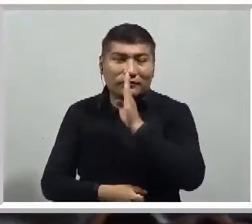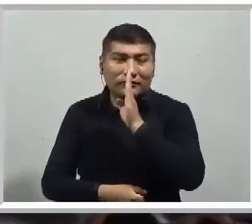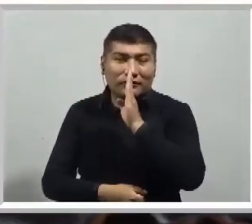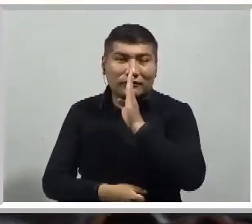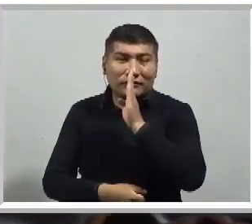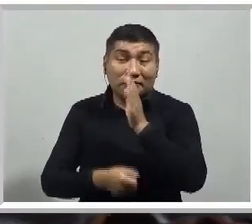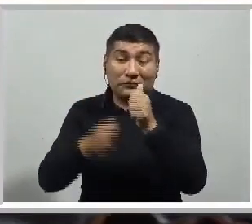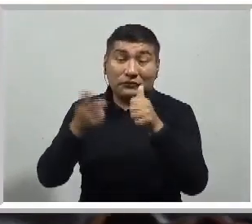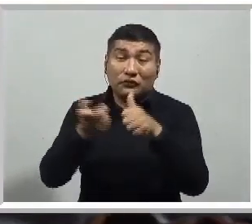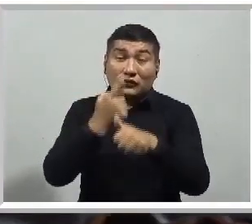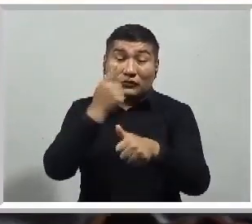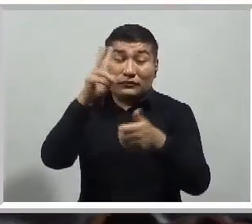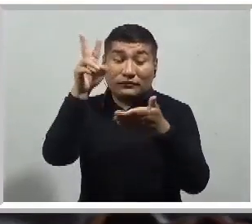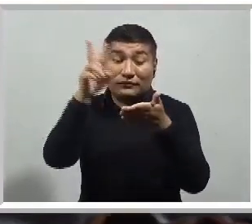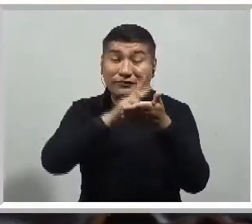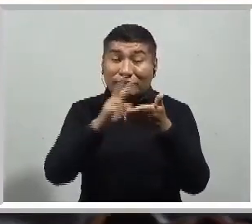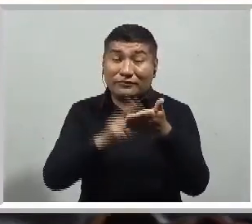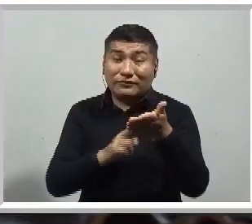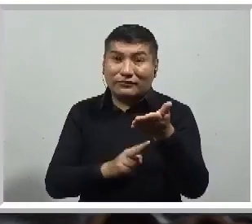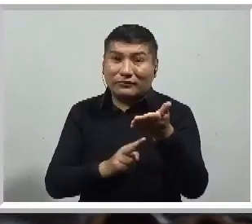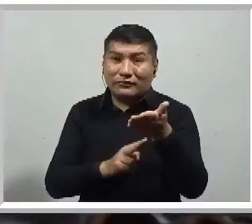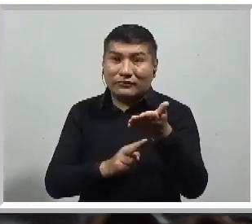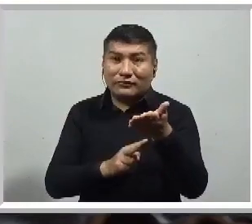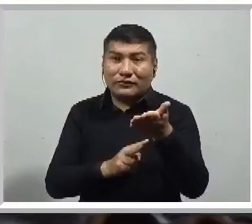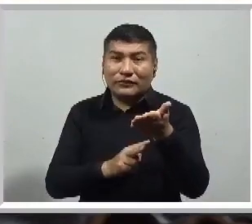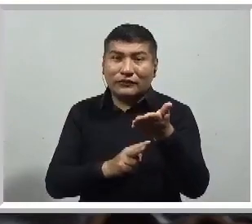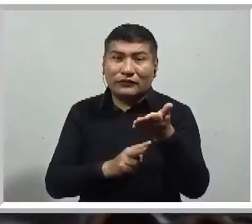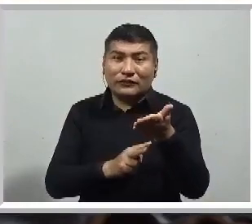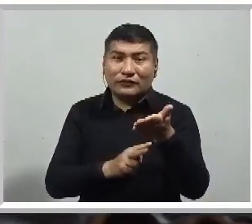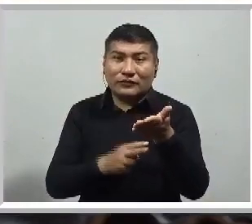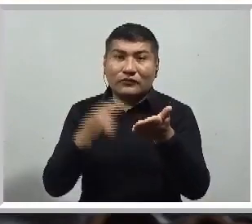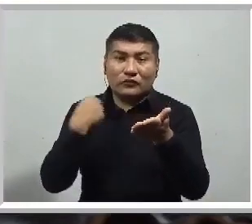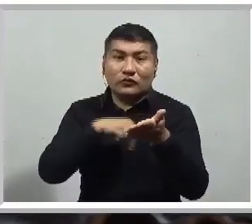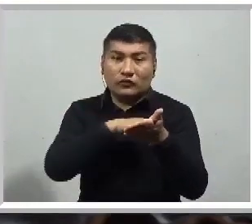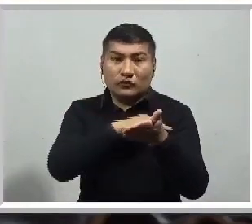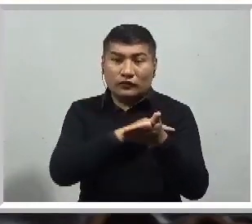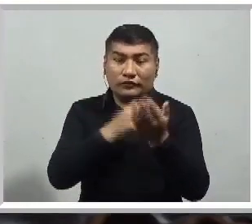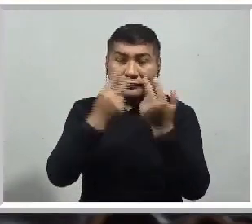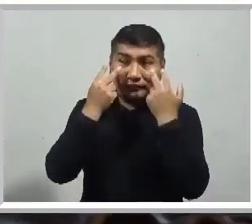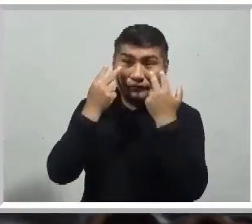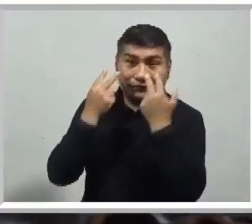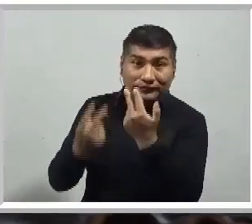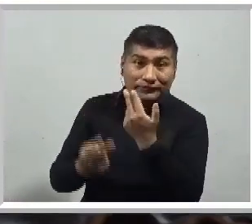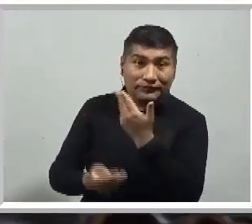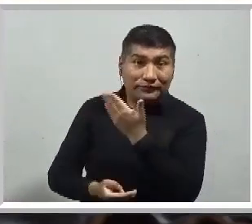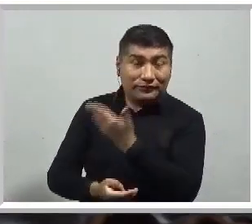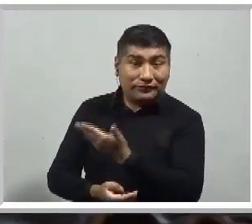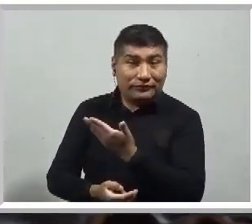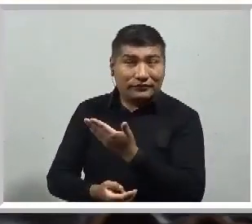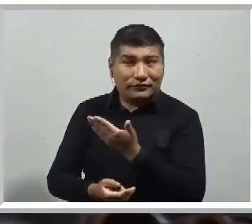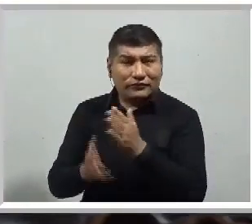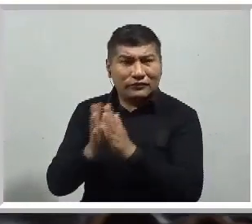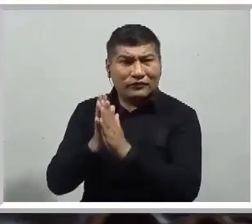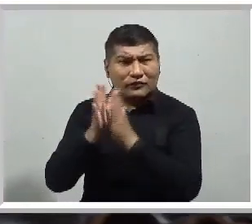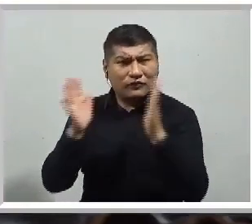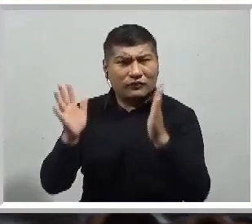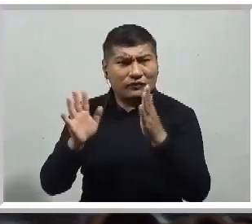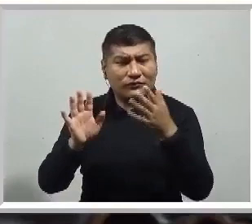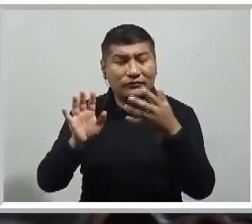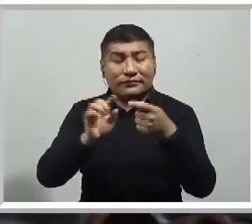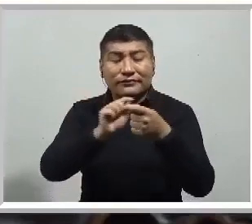En la primera lectura que hemos escuchado, es muy